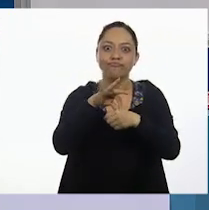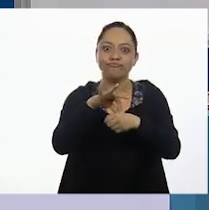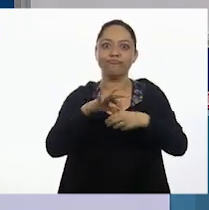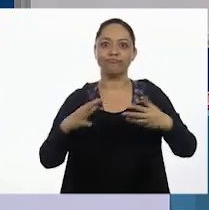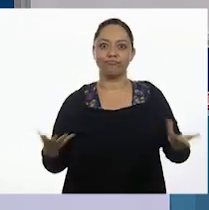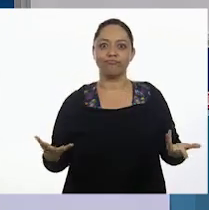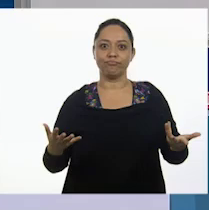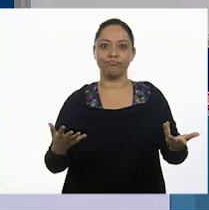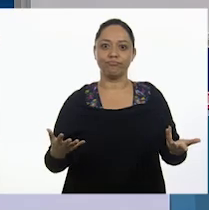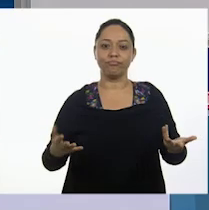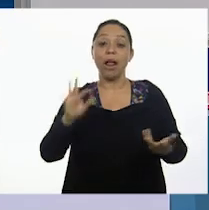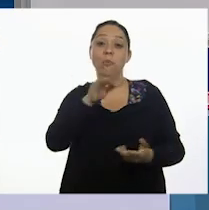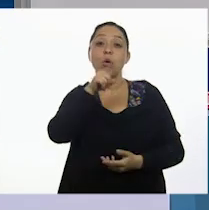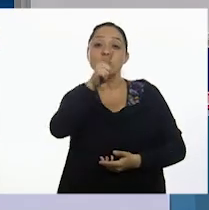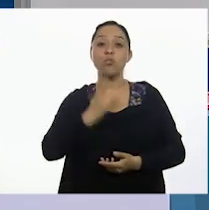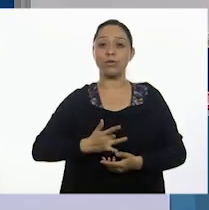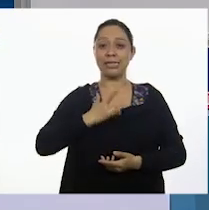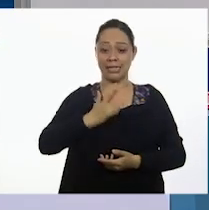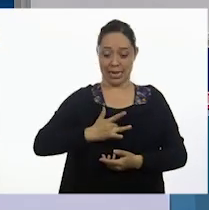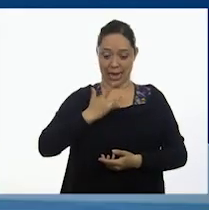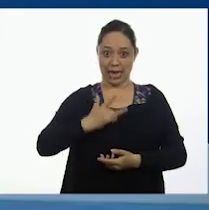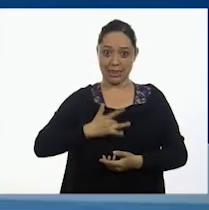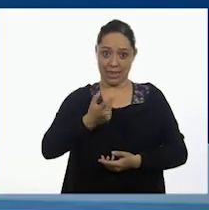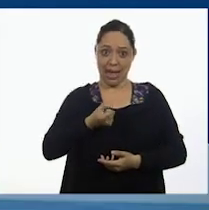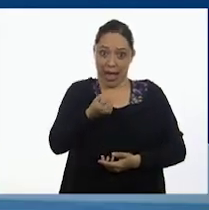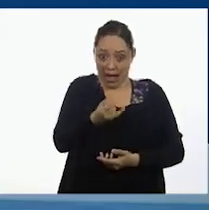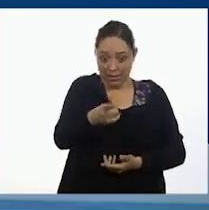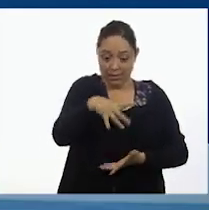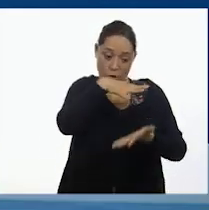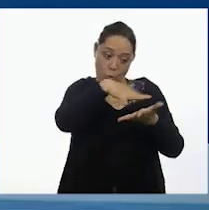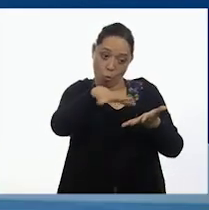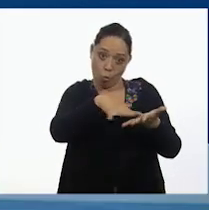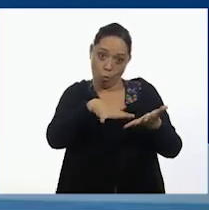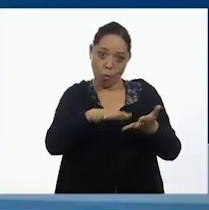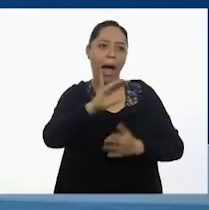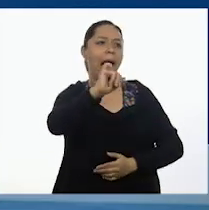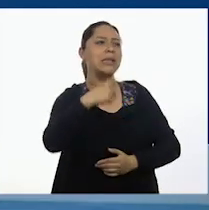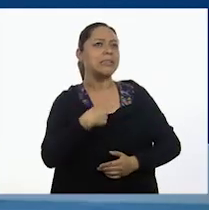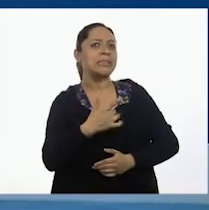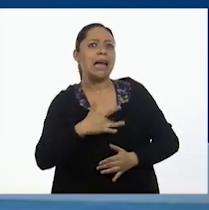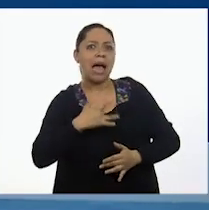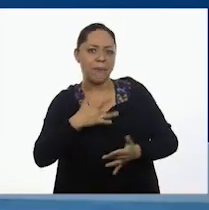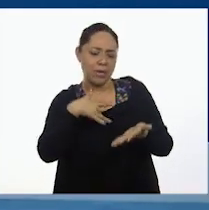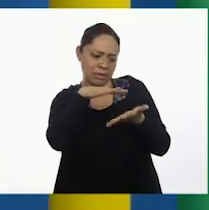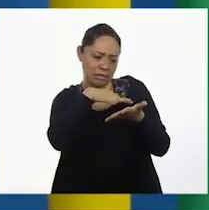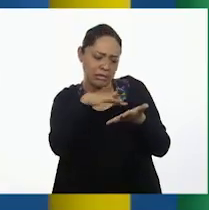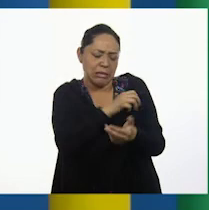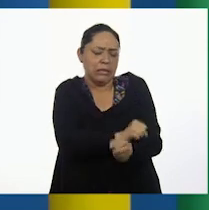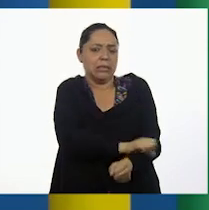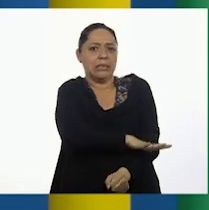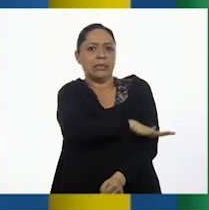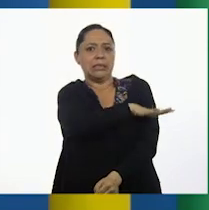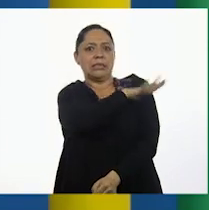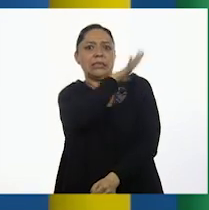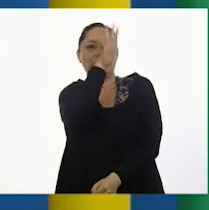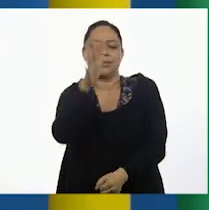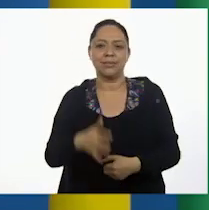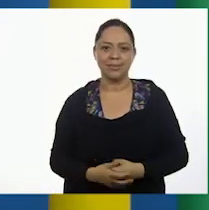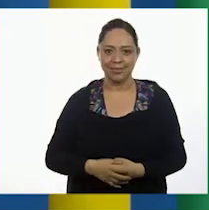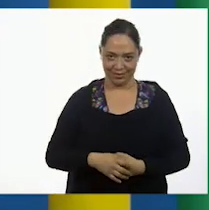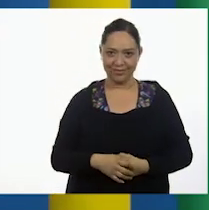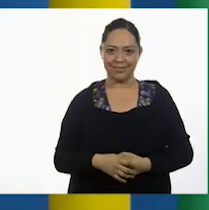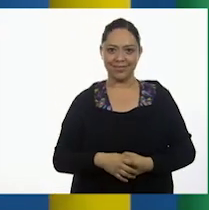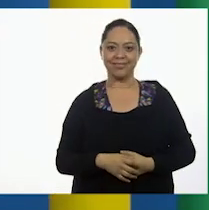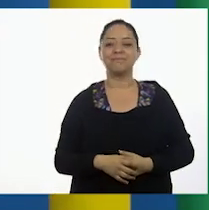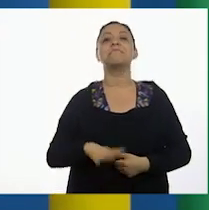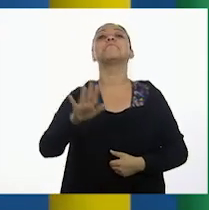sensaciones cuando lees tu libro de leyendas, ¿no es así, Ton? ¡Ay, sí! A veces me dan escalofríos. ¡Ay! Ahora veo lo